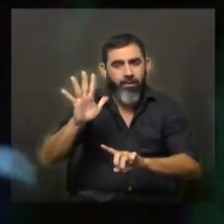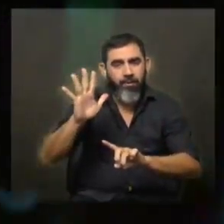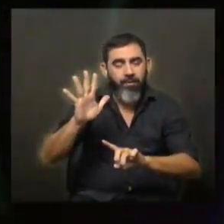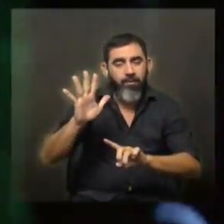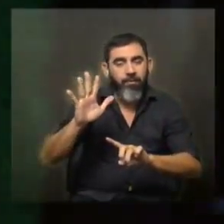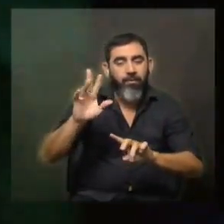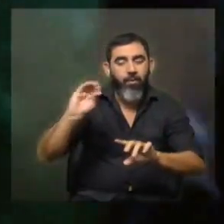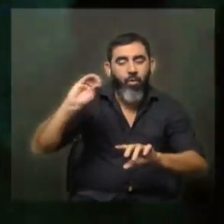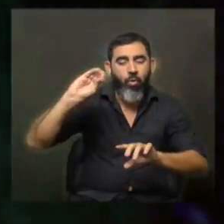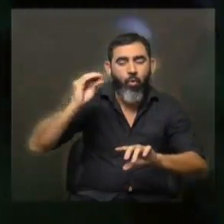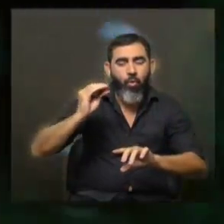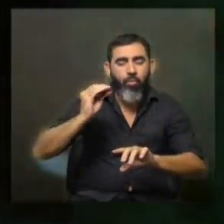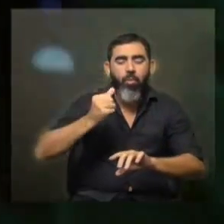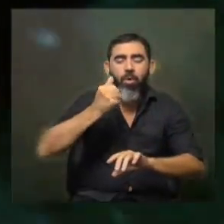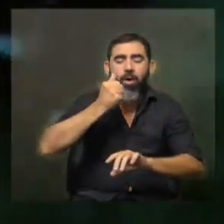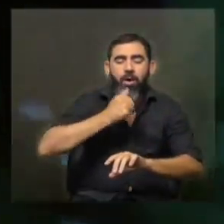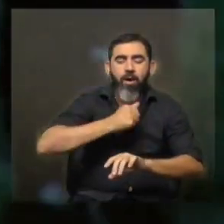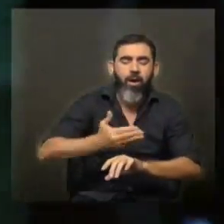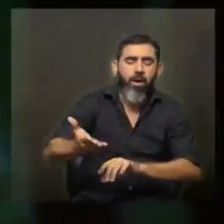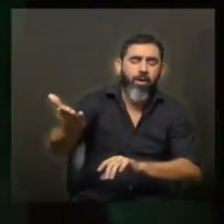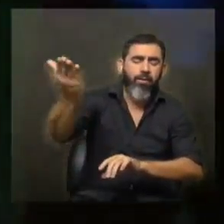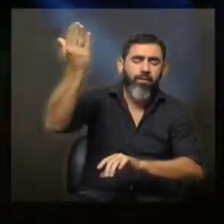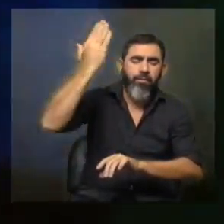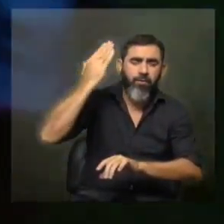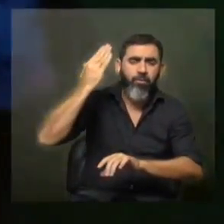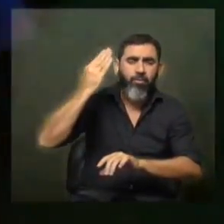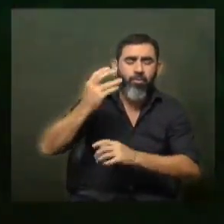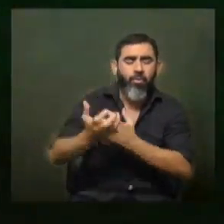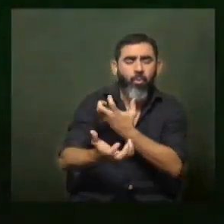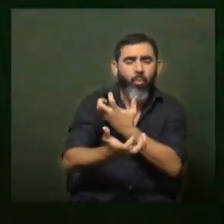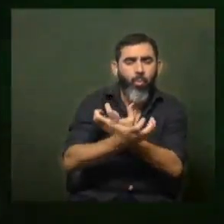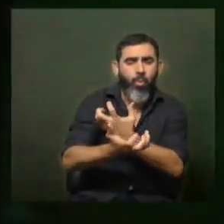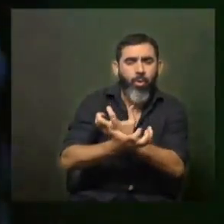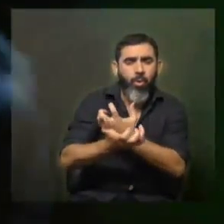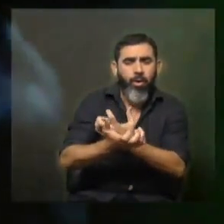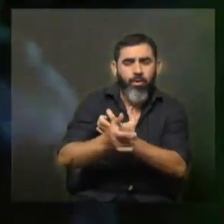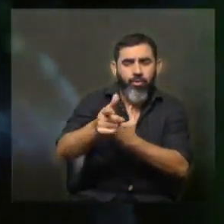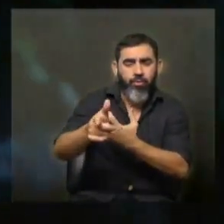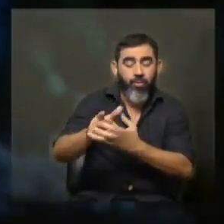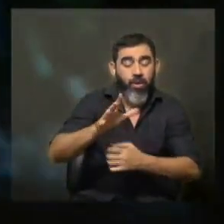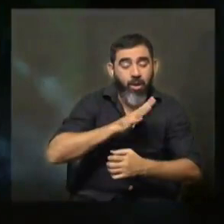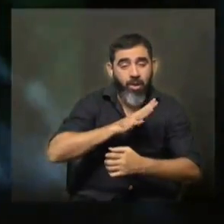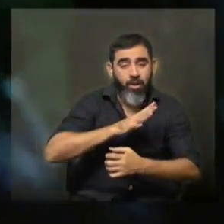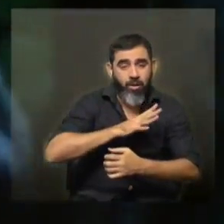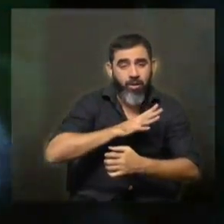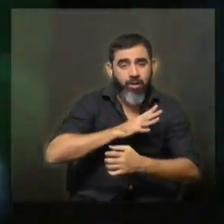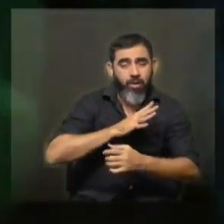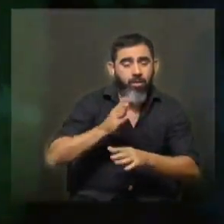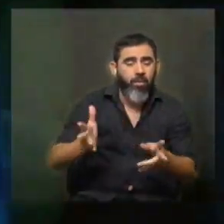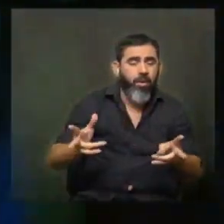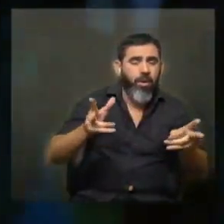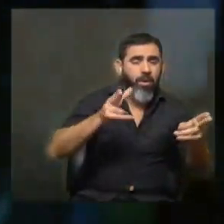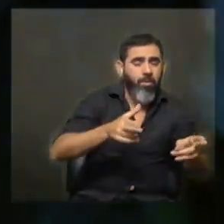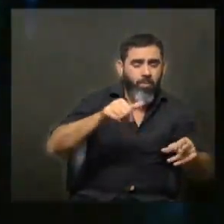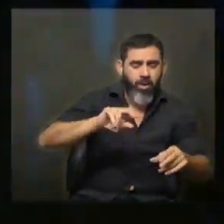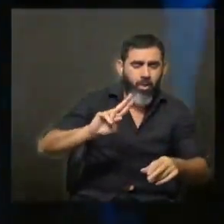de la edad, la antigüedad de algunos de los restos, de los fósiles, de esos testigos de una época en que esto no era